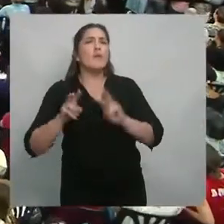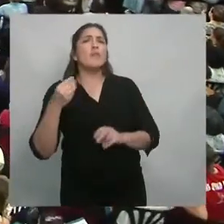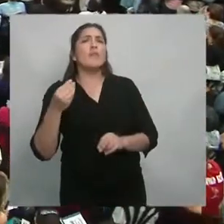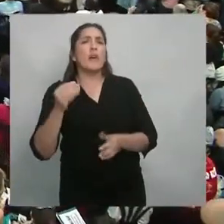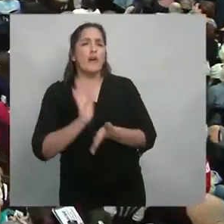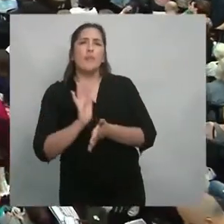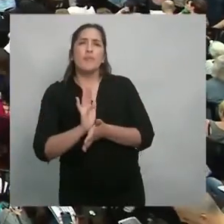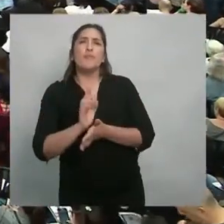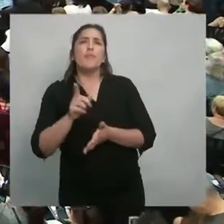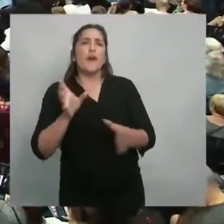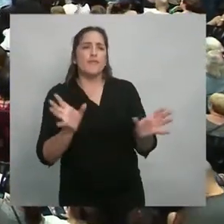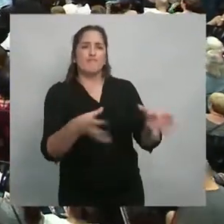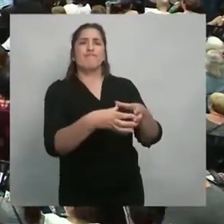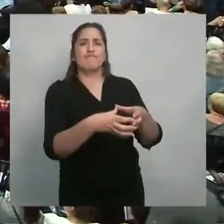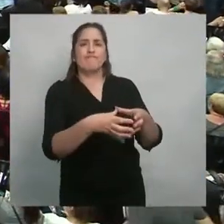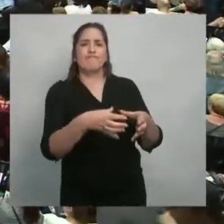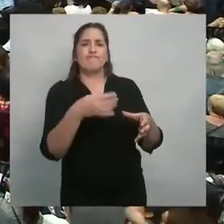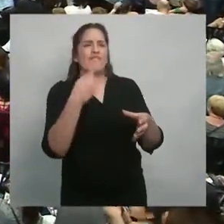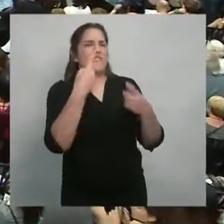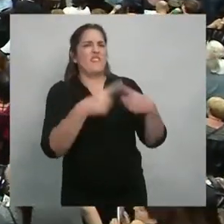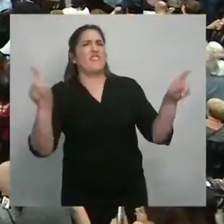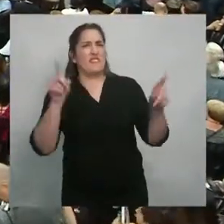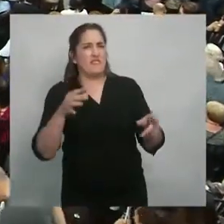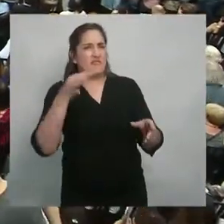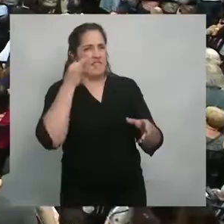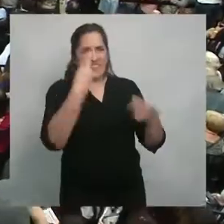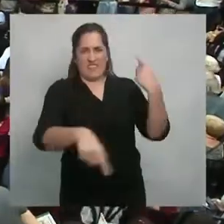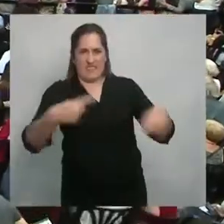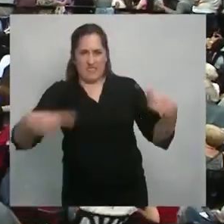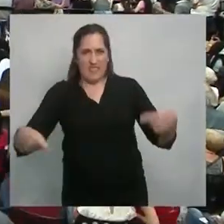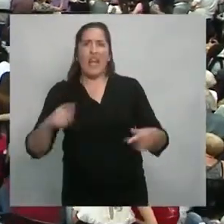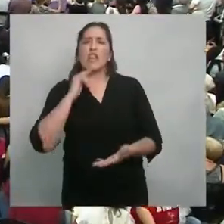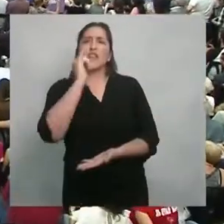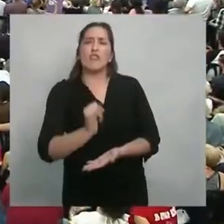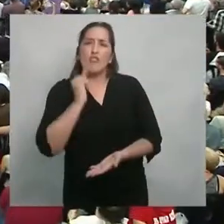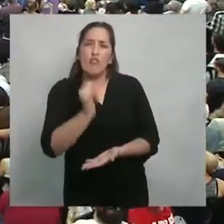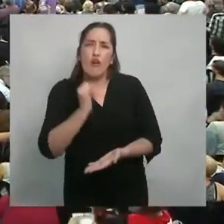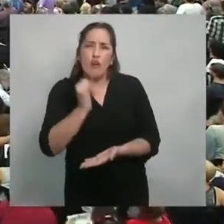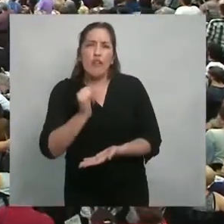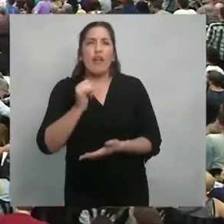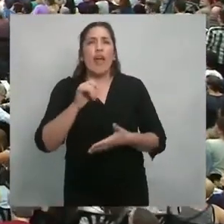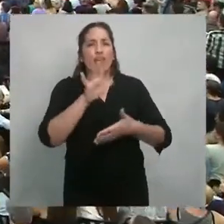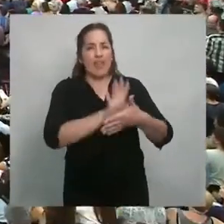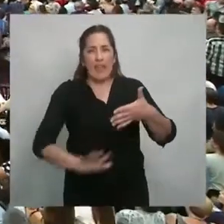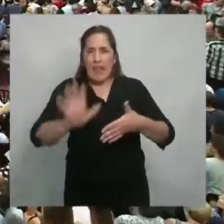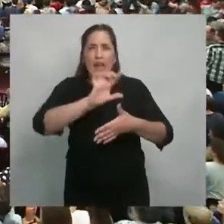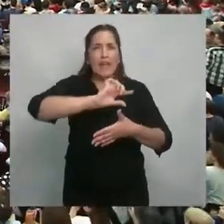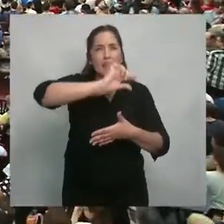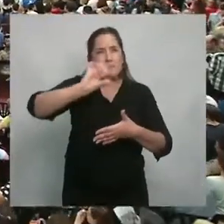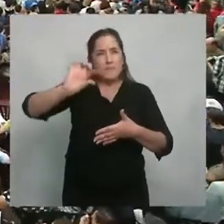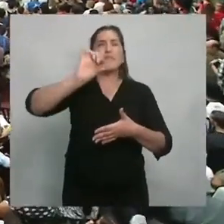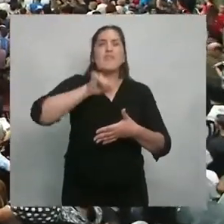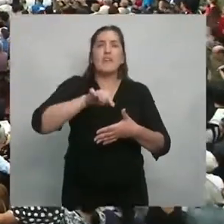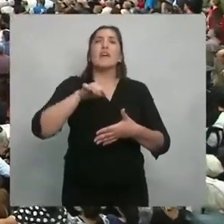como señalamos, el racismo, y por otro, la teorización, sobre todo desde el Caribe, espero que Alejandro esté de acuerdo